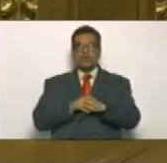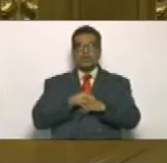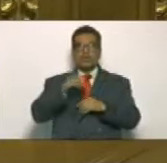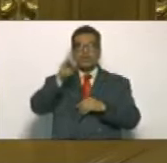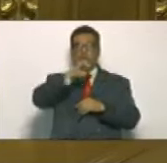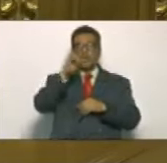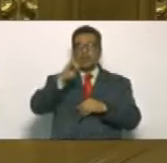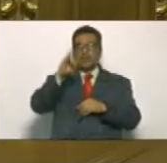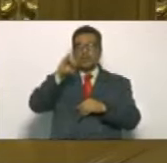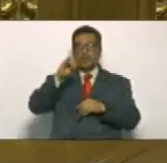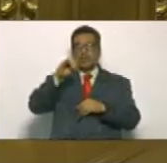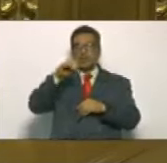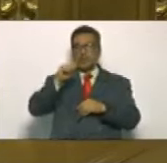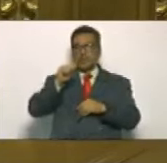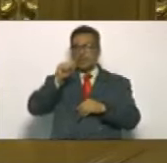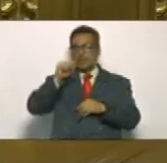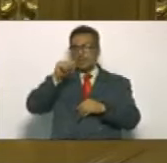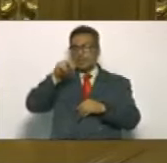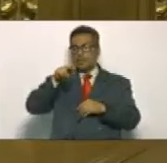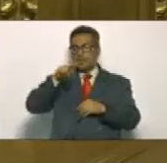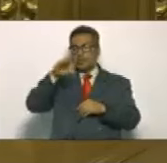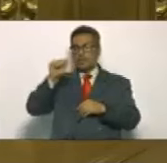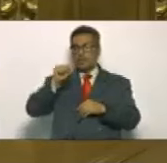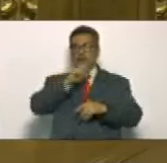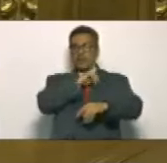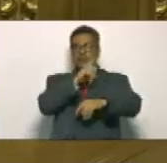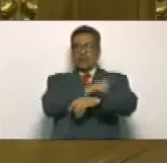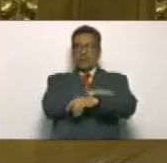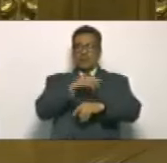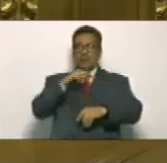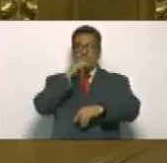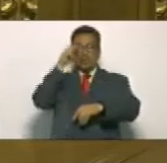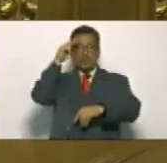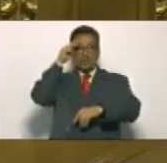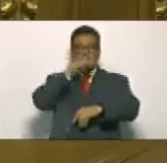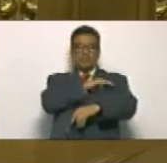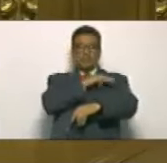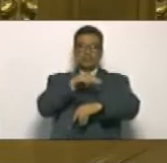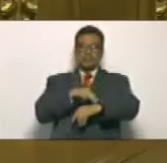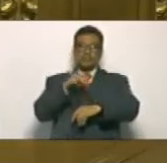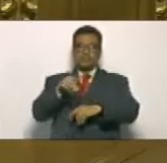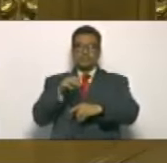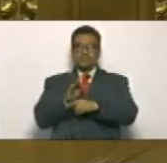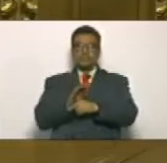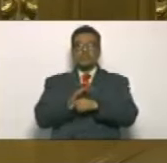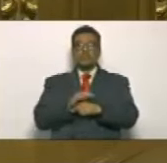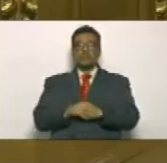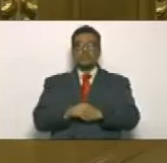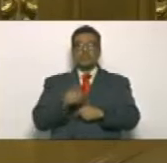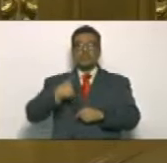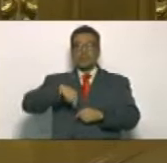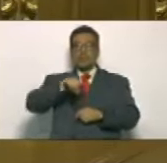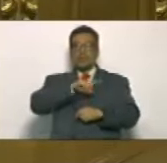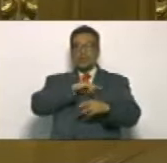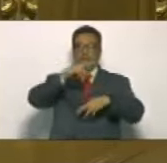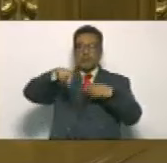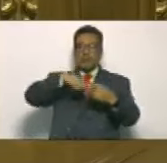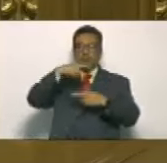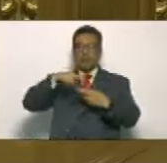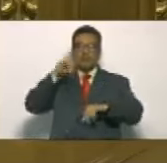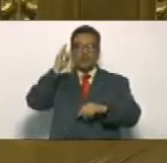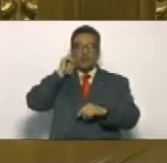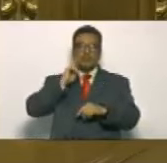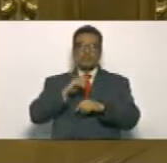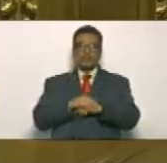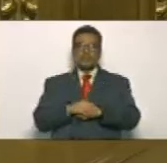Ezequiel Zamora es hablar de la fuerza moral, sostén de nuestra revolución